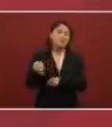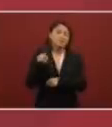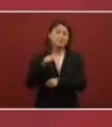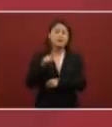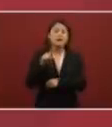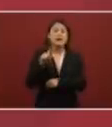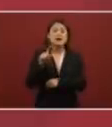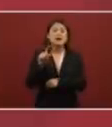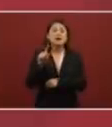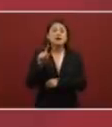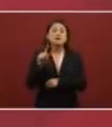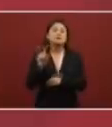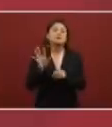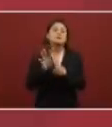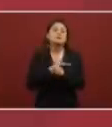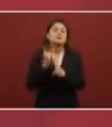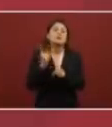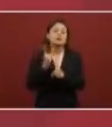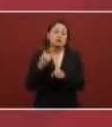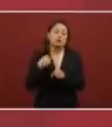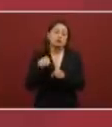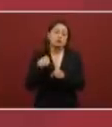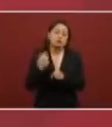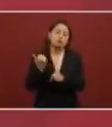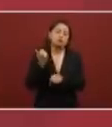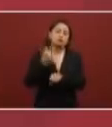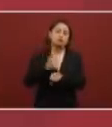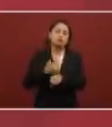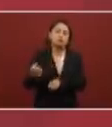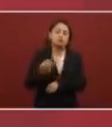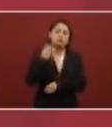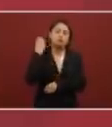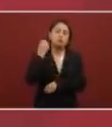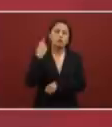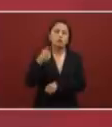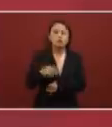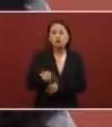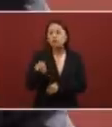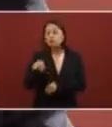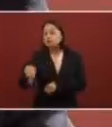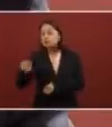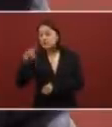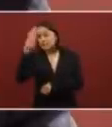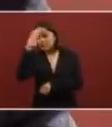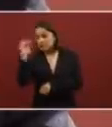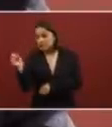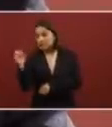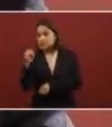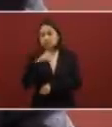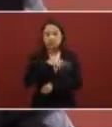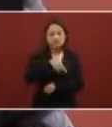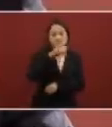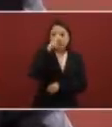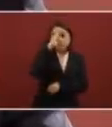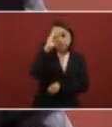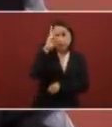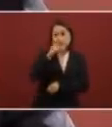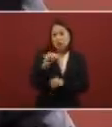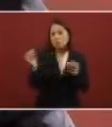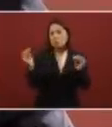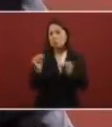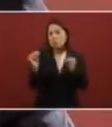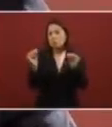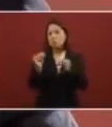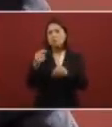para debatir este asunto, los que estén a favor, los que estén en contra. Yo iría a foros